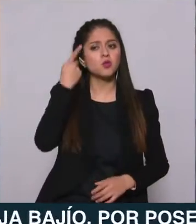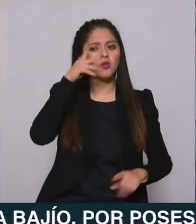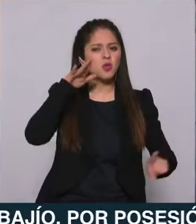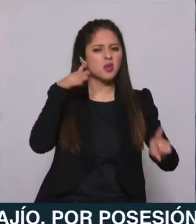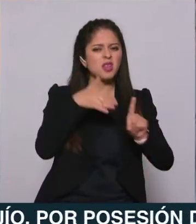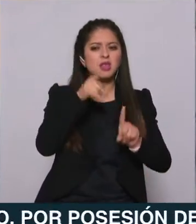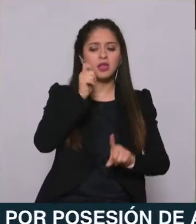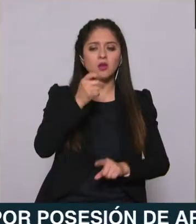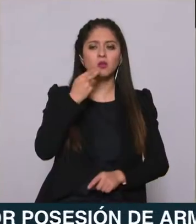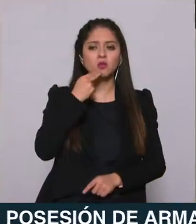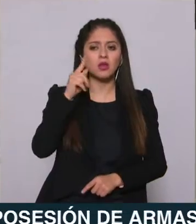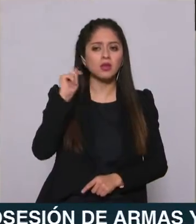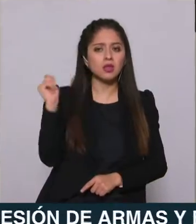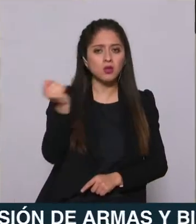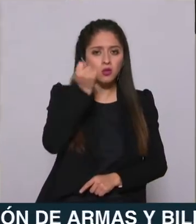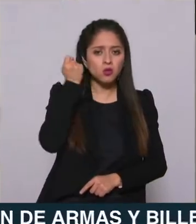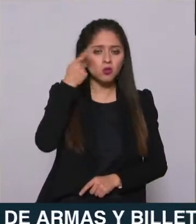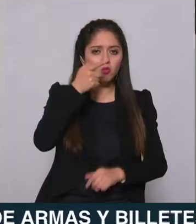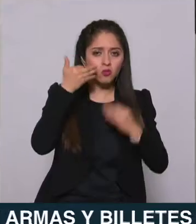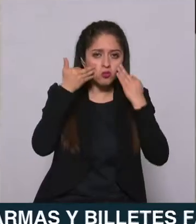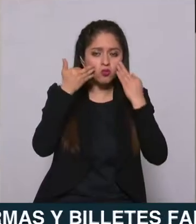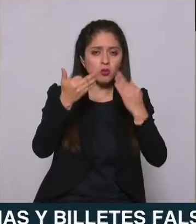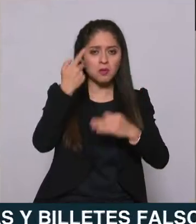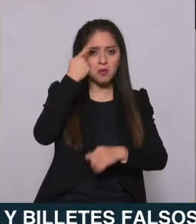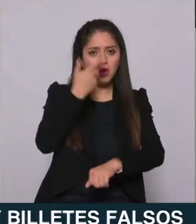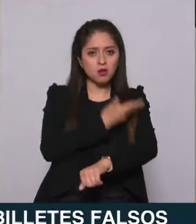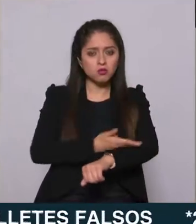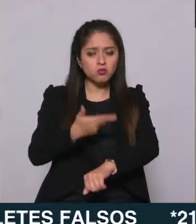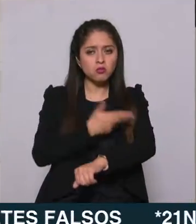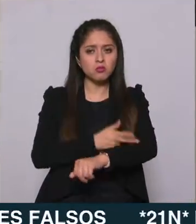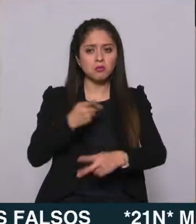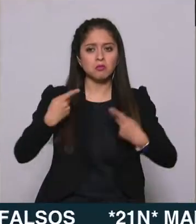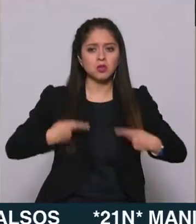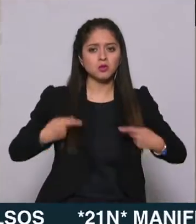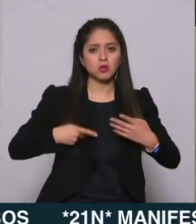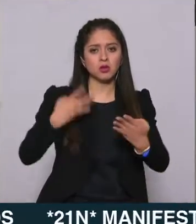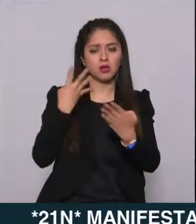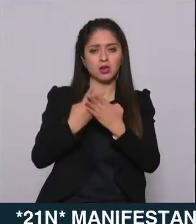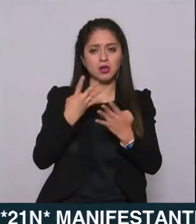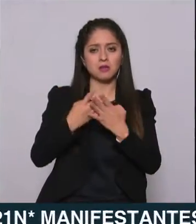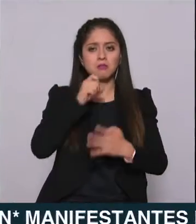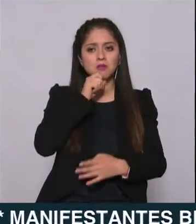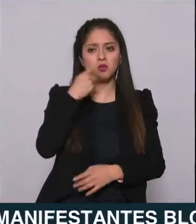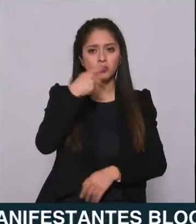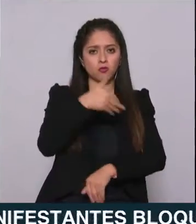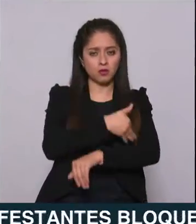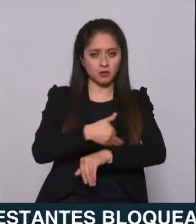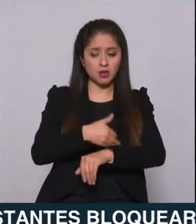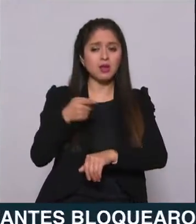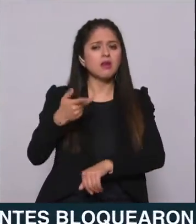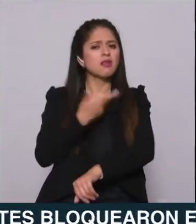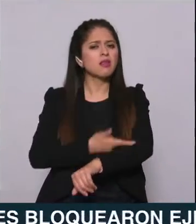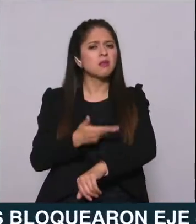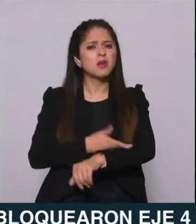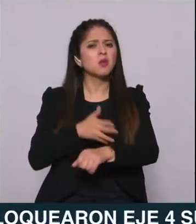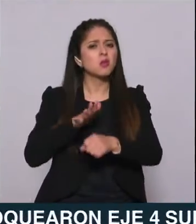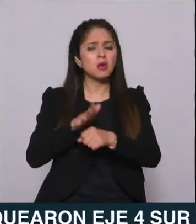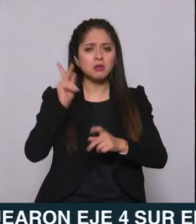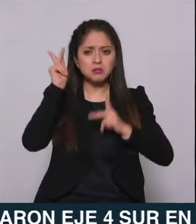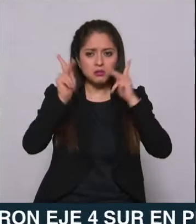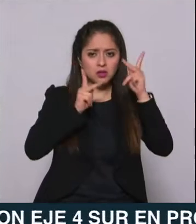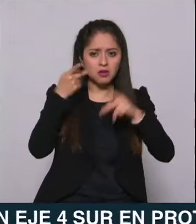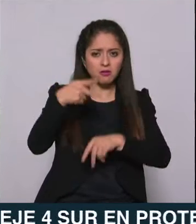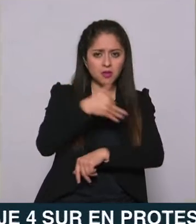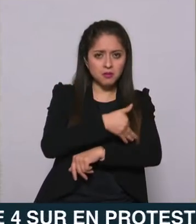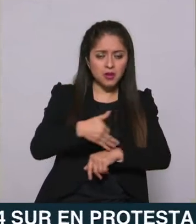la tecnología para transparentar y brindar un trato digno a los reclusos y sus familiares, para trámites como visitas